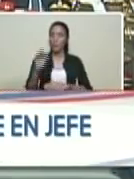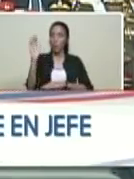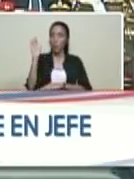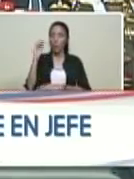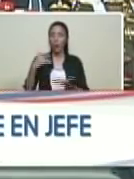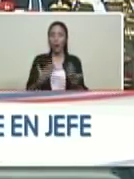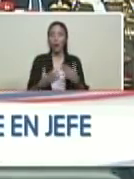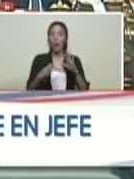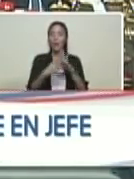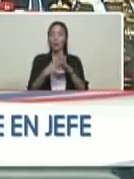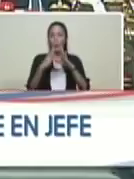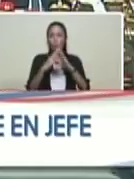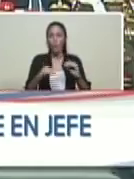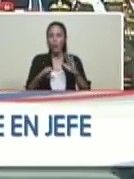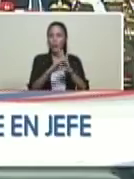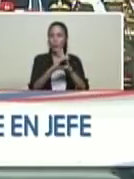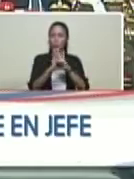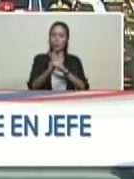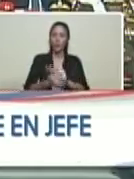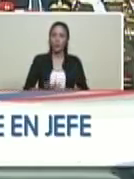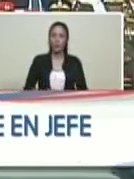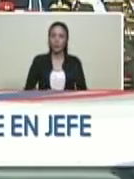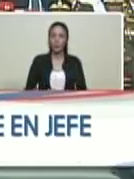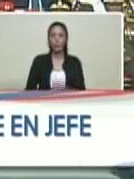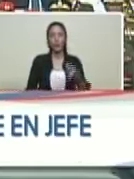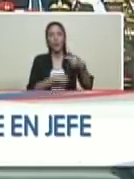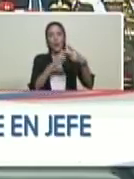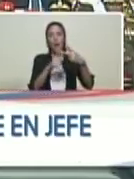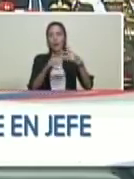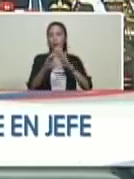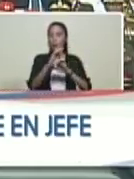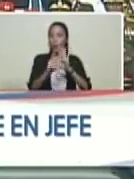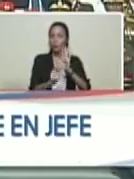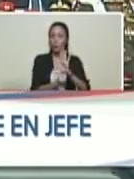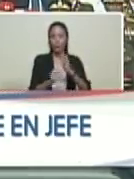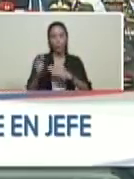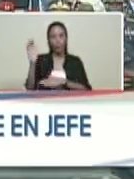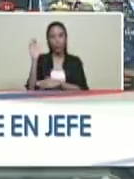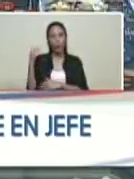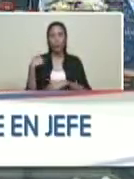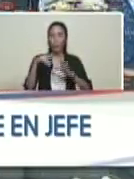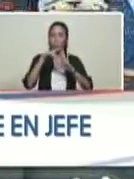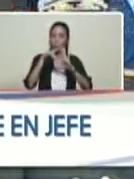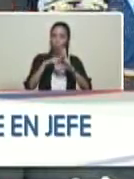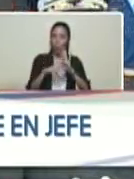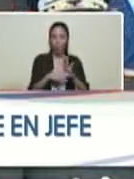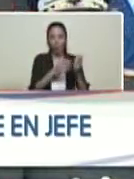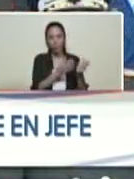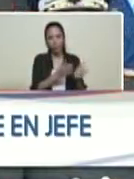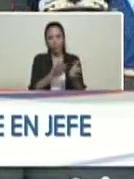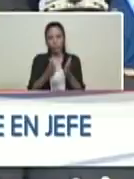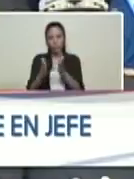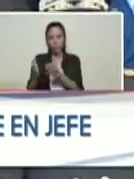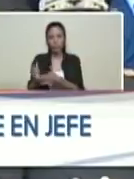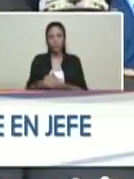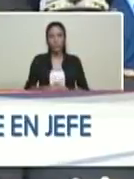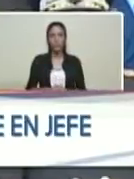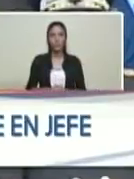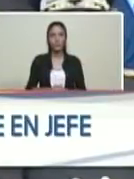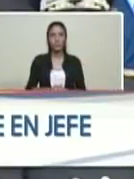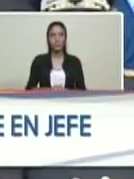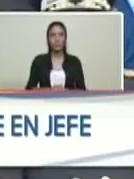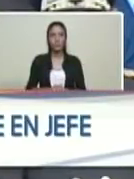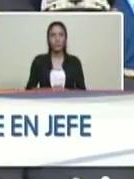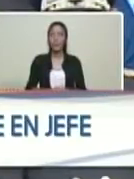constituyente ante la constitución cumplir y hacer cumplir la constitución